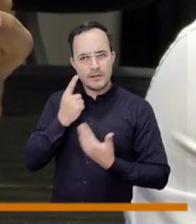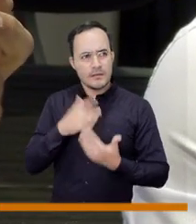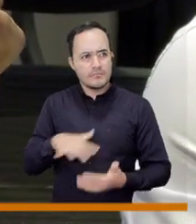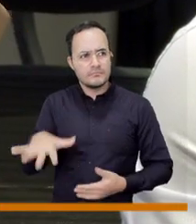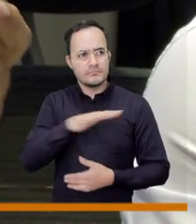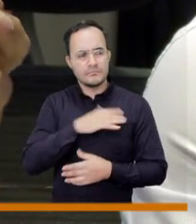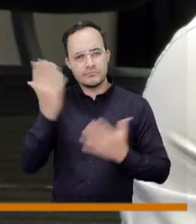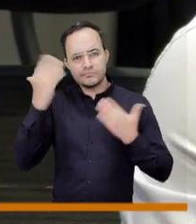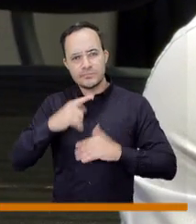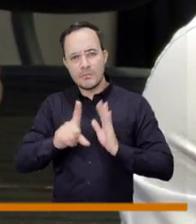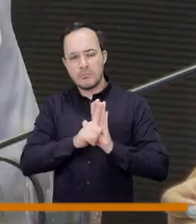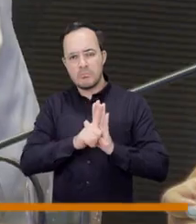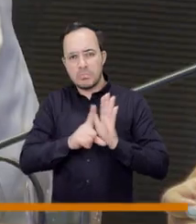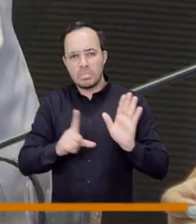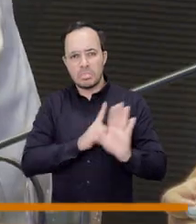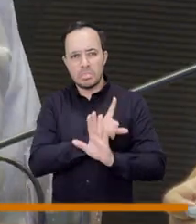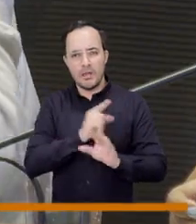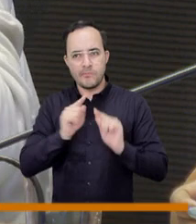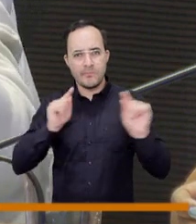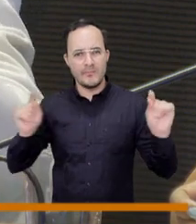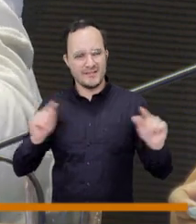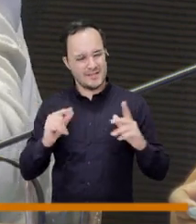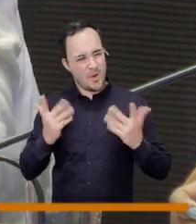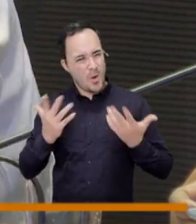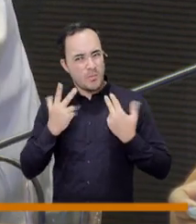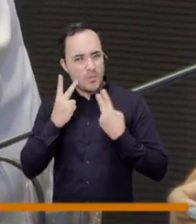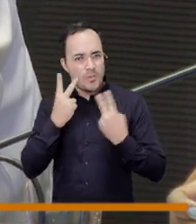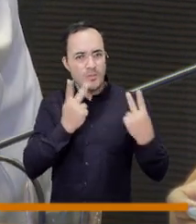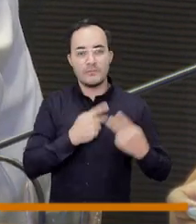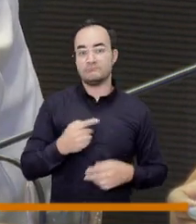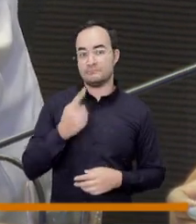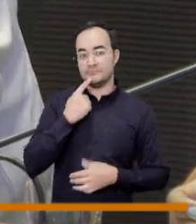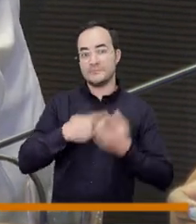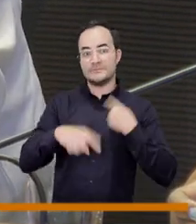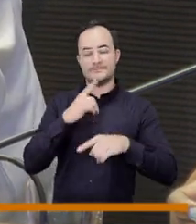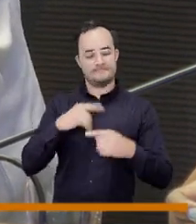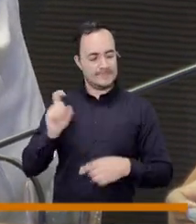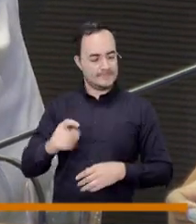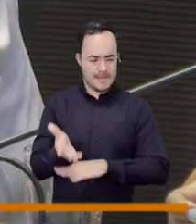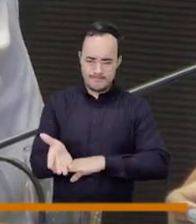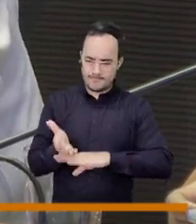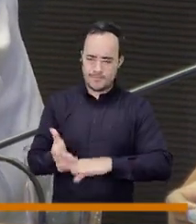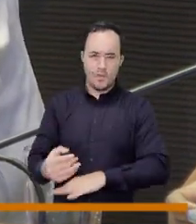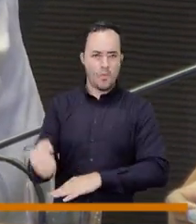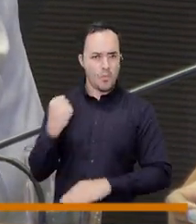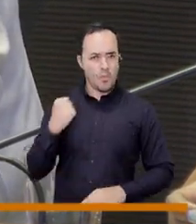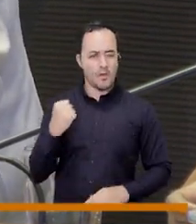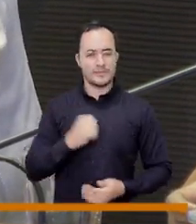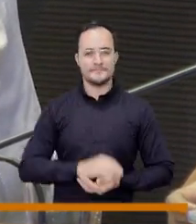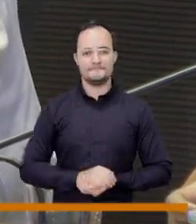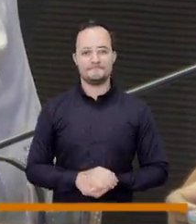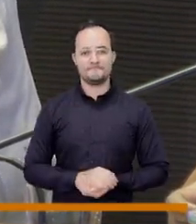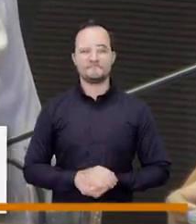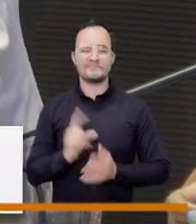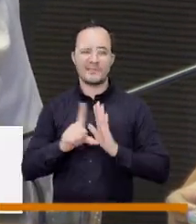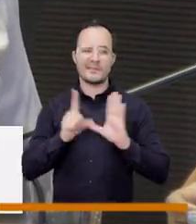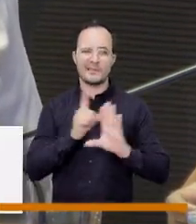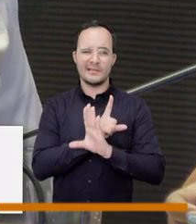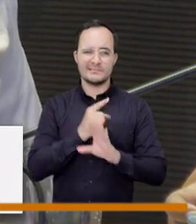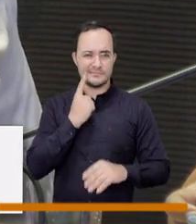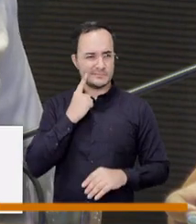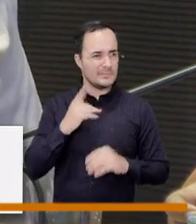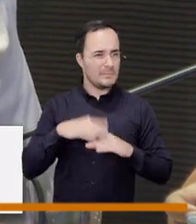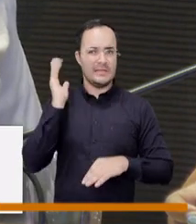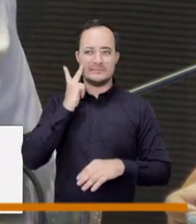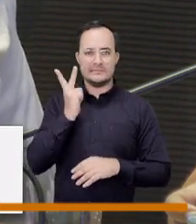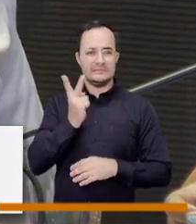Estado frente al delito desde la óptica del concejal coordinador falta mano dura todos los delitos Lamentablemente en